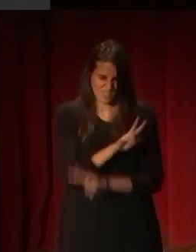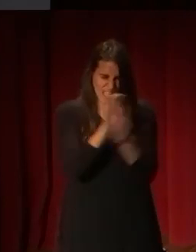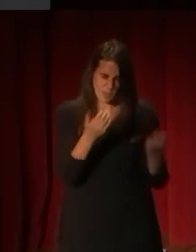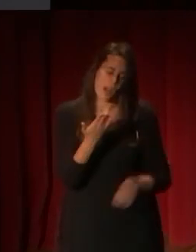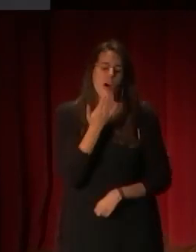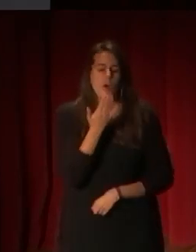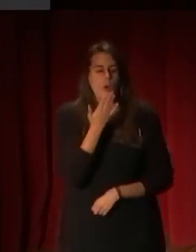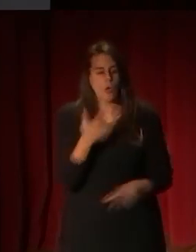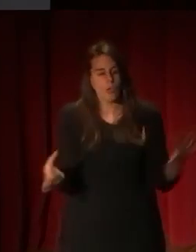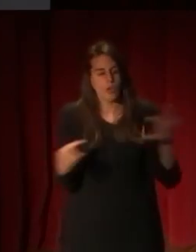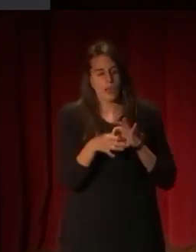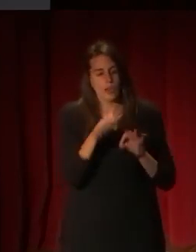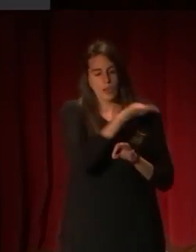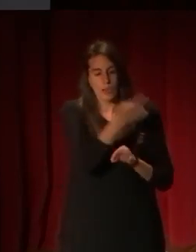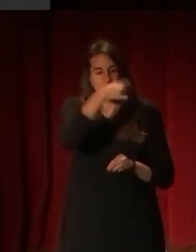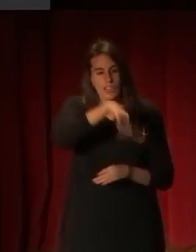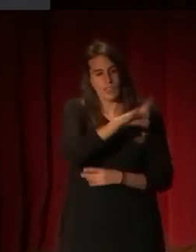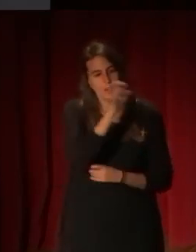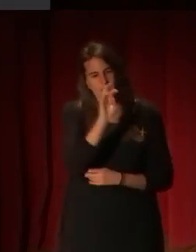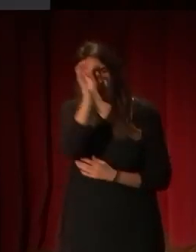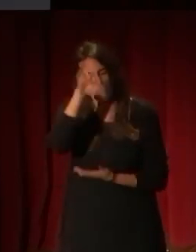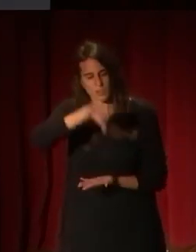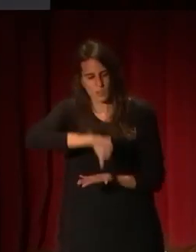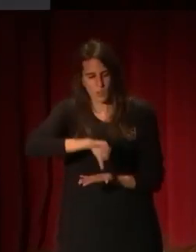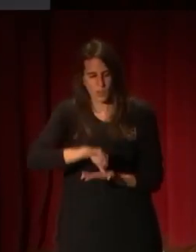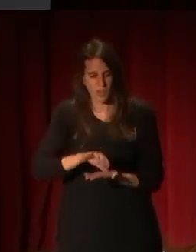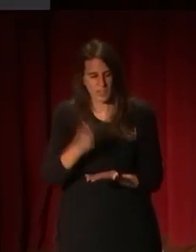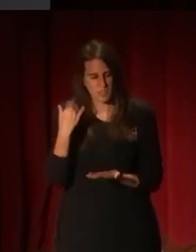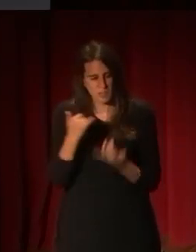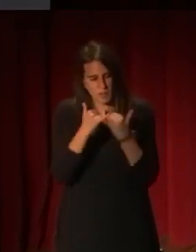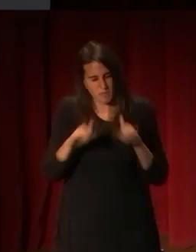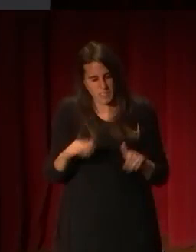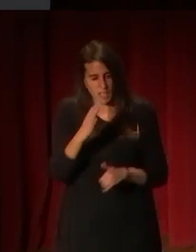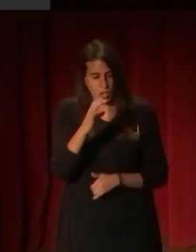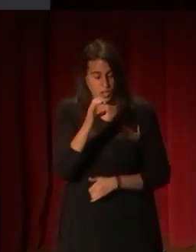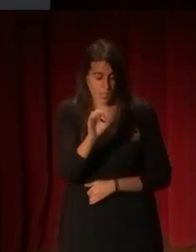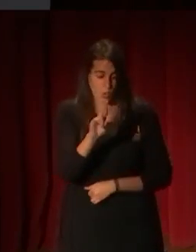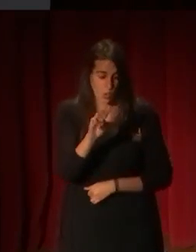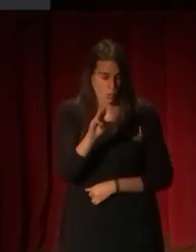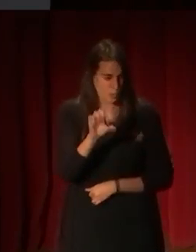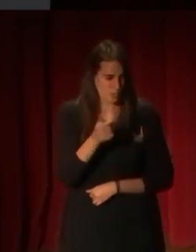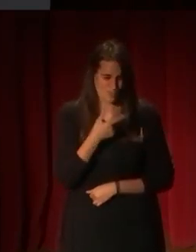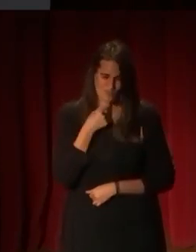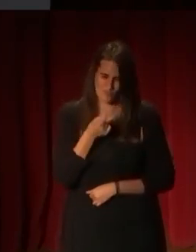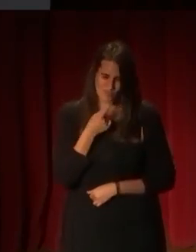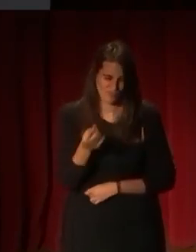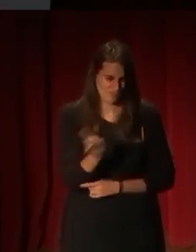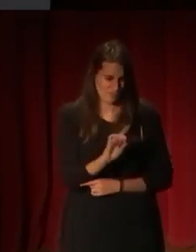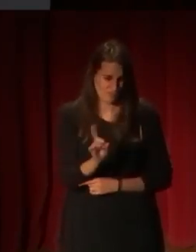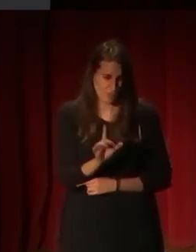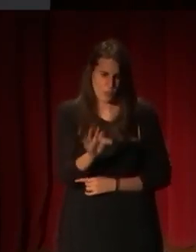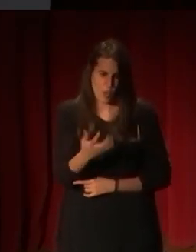que tenía en madrid y en otras ciudades la fiesta del corpus christi aunque la fuerte implicación